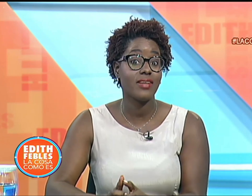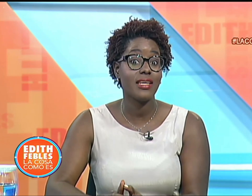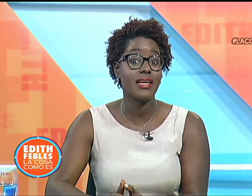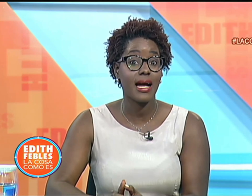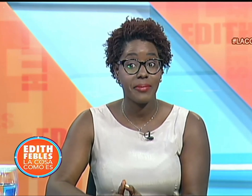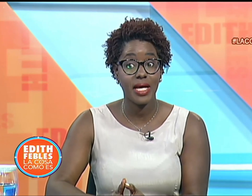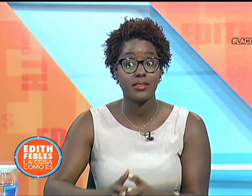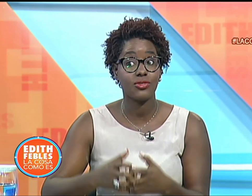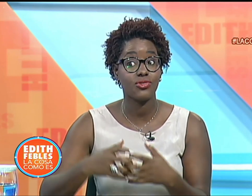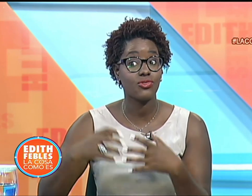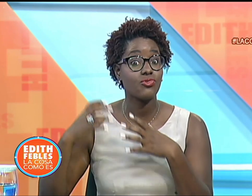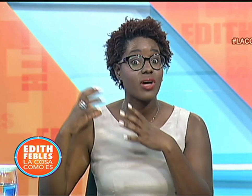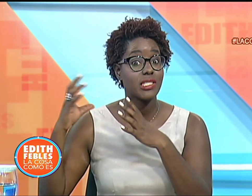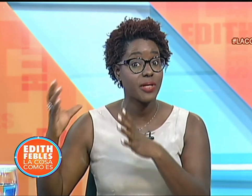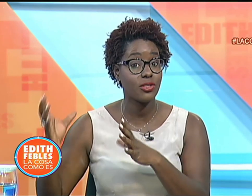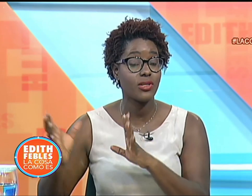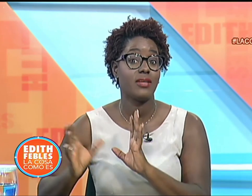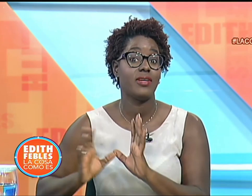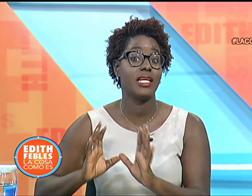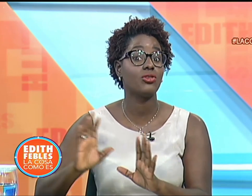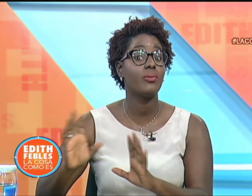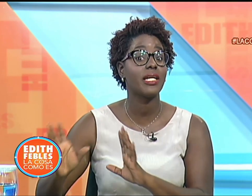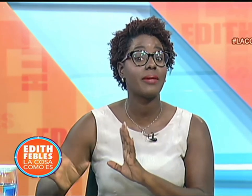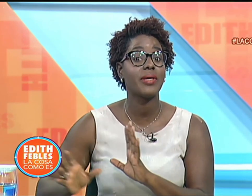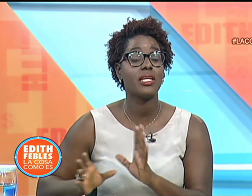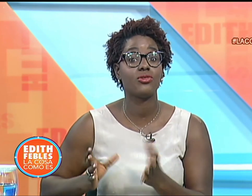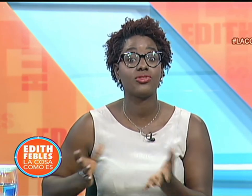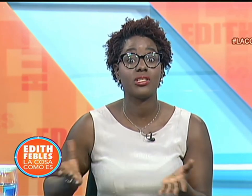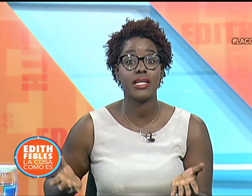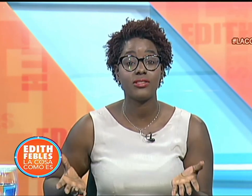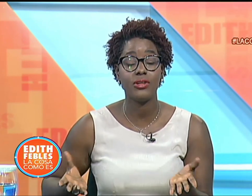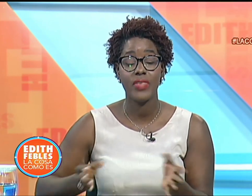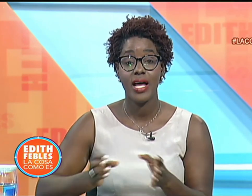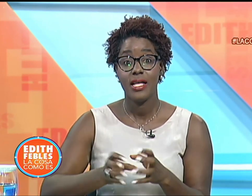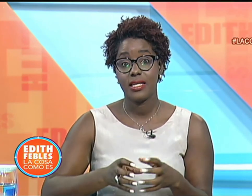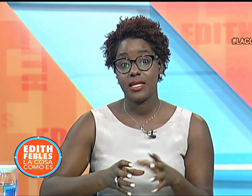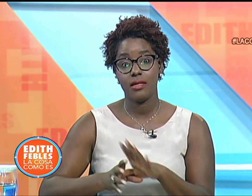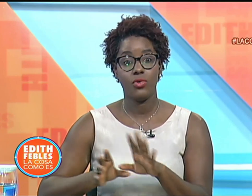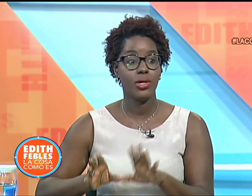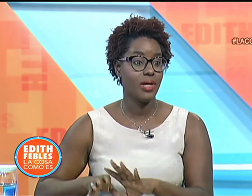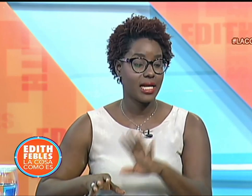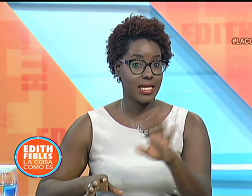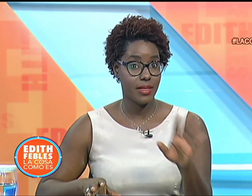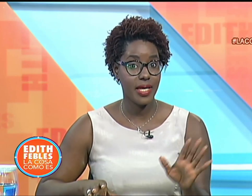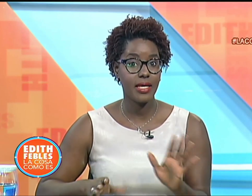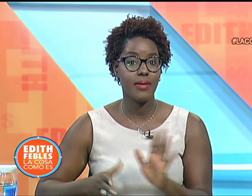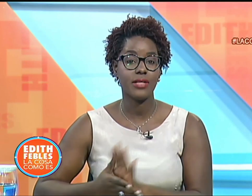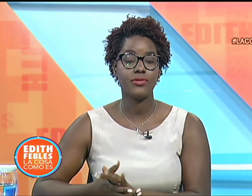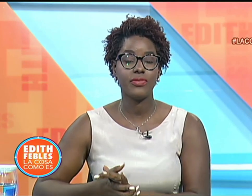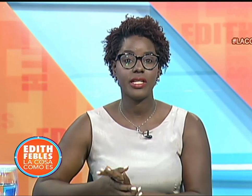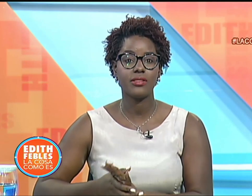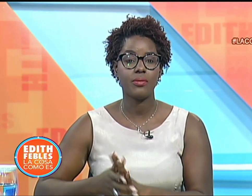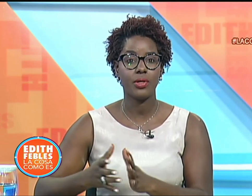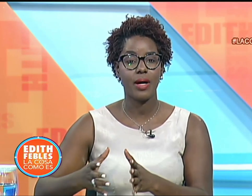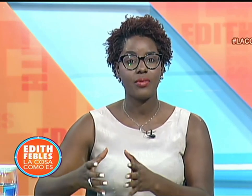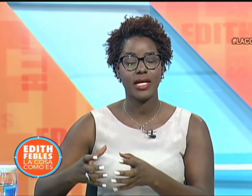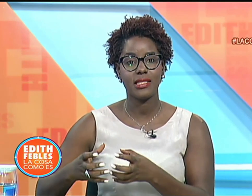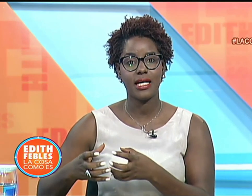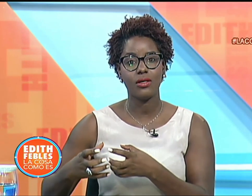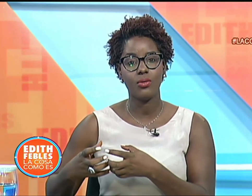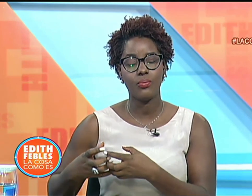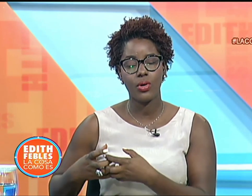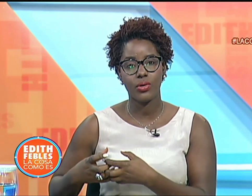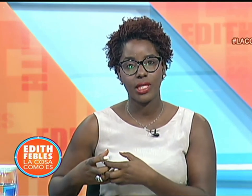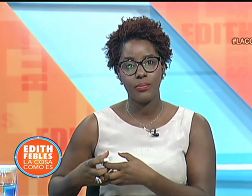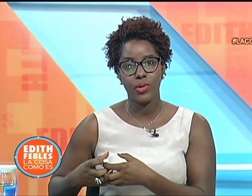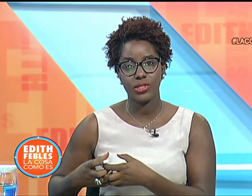que debería cambiarse. Entonces, es un aspecto que deberían tomar también en consideración, de que, bueno, la clase media va a sufrir esto, pero vamos a